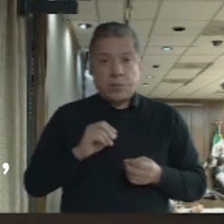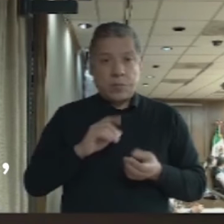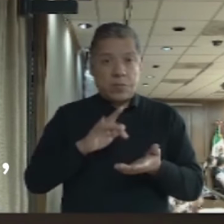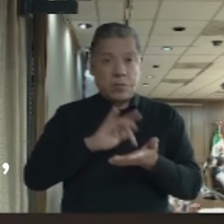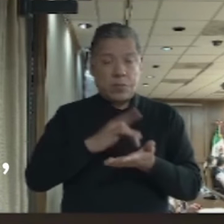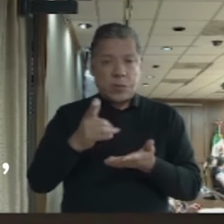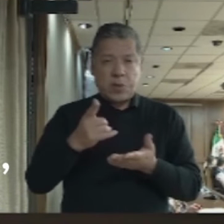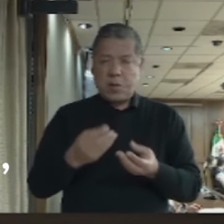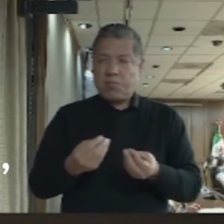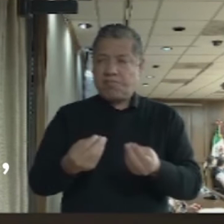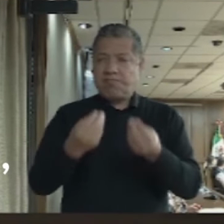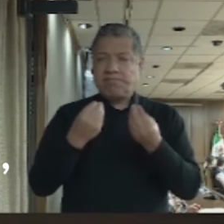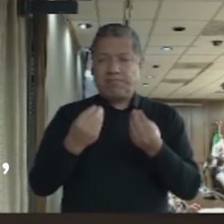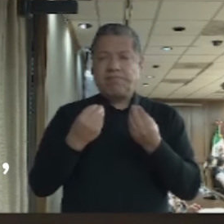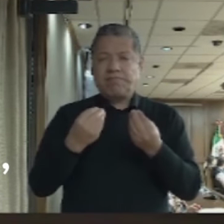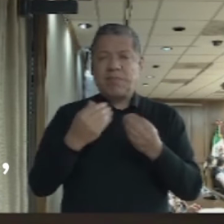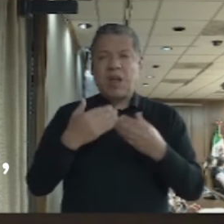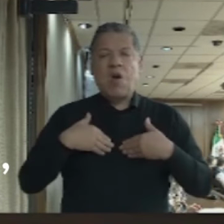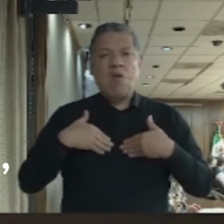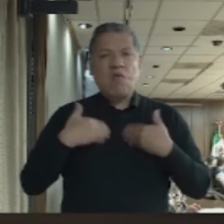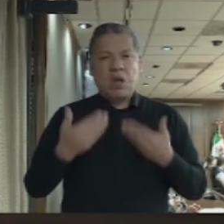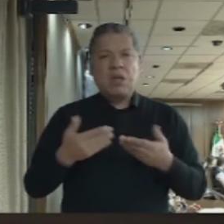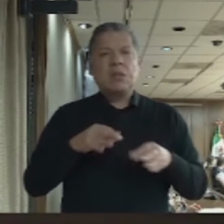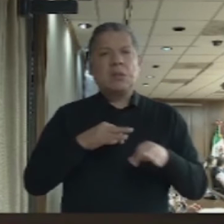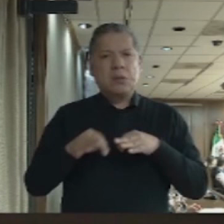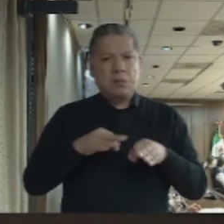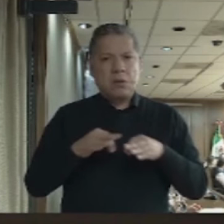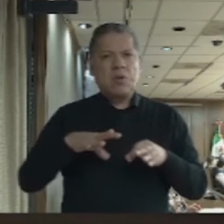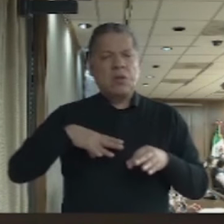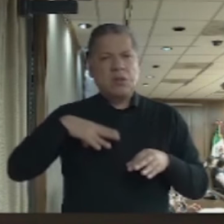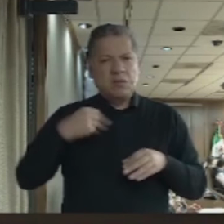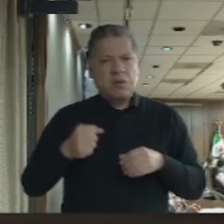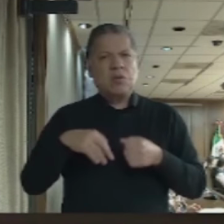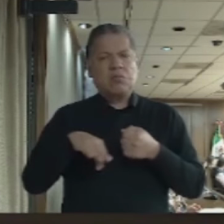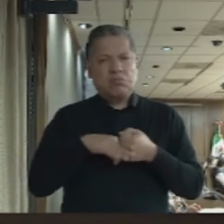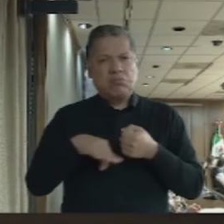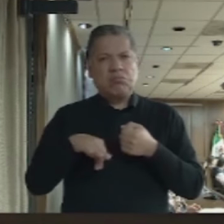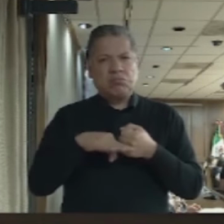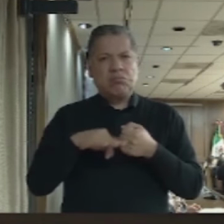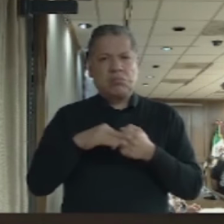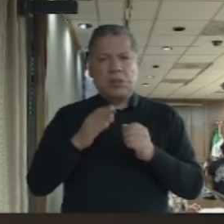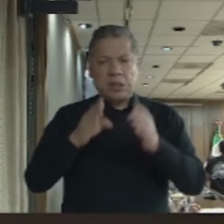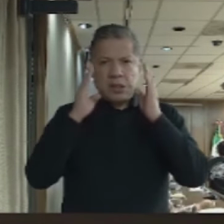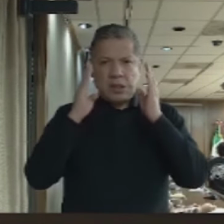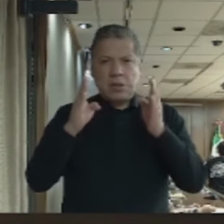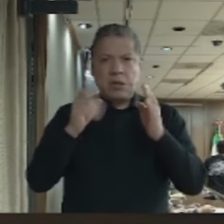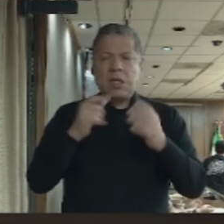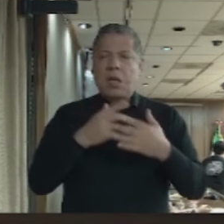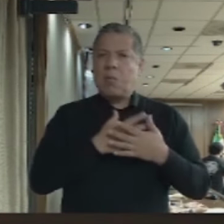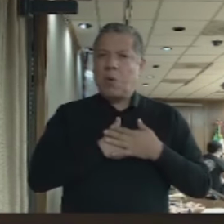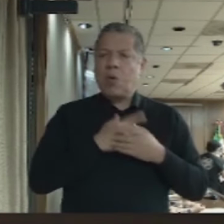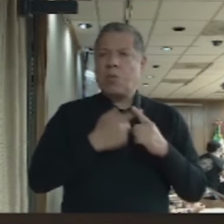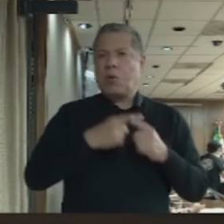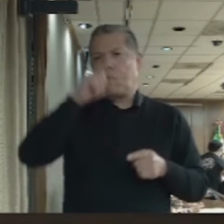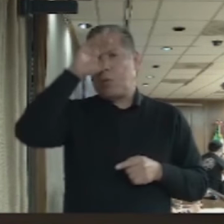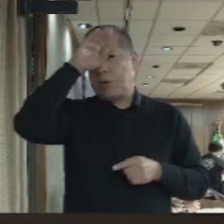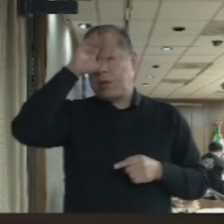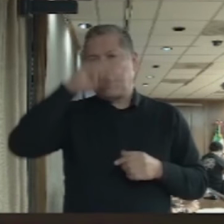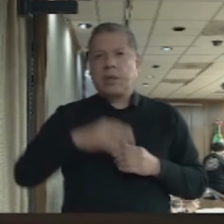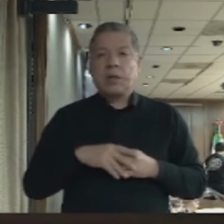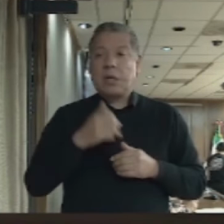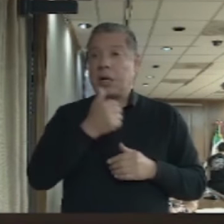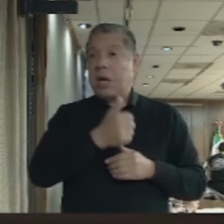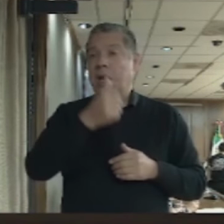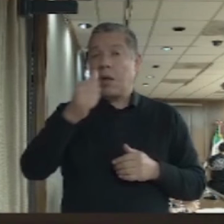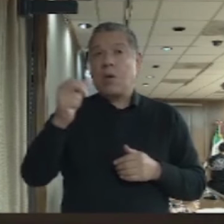agradezco infinitamente la confianza, el trabajo, el esfuerzo constante, la dedicación y el amor por Monterrey de cada